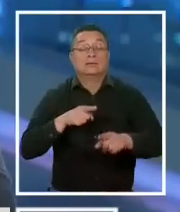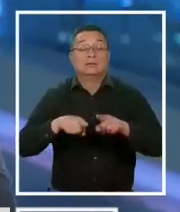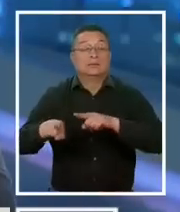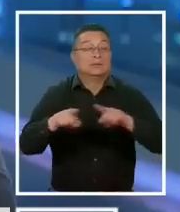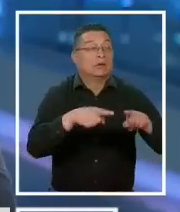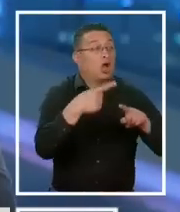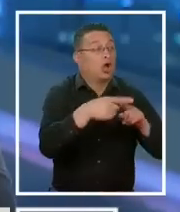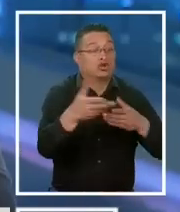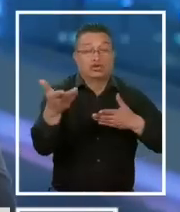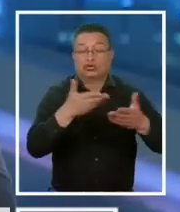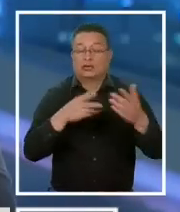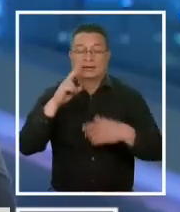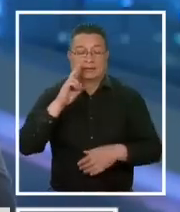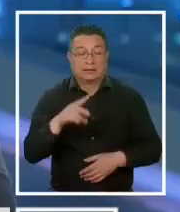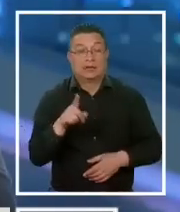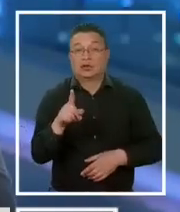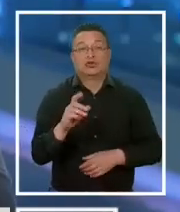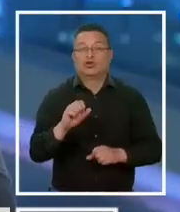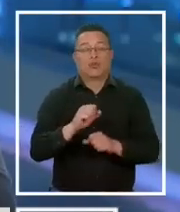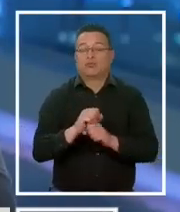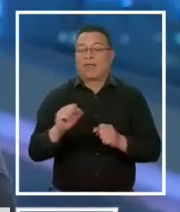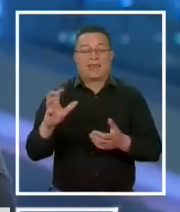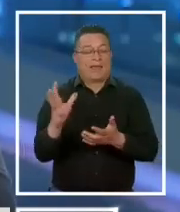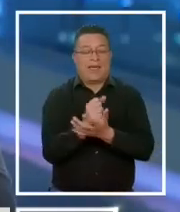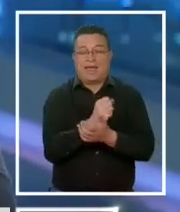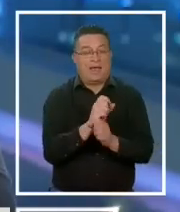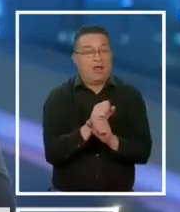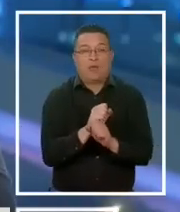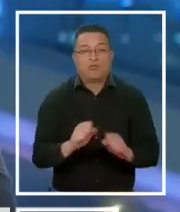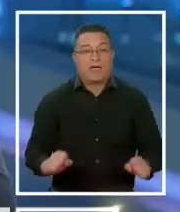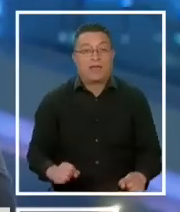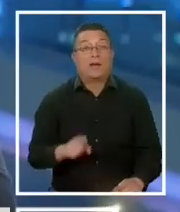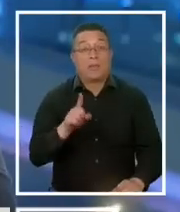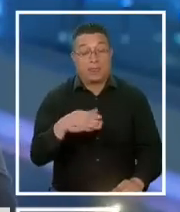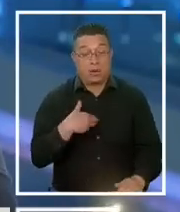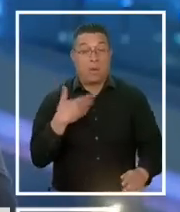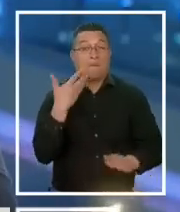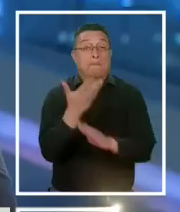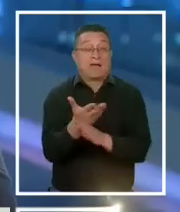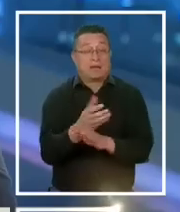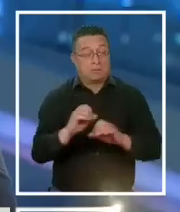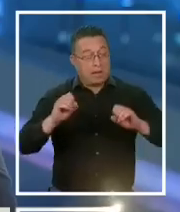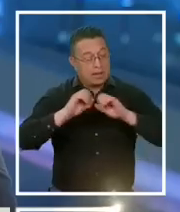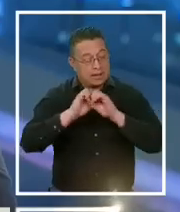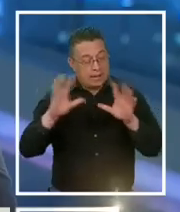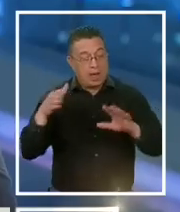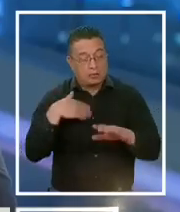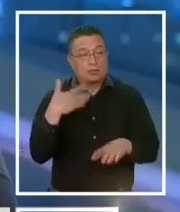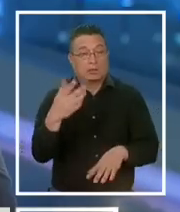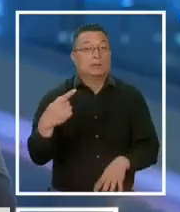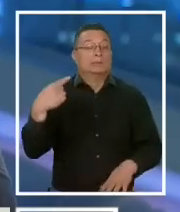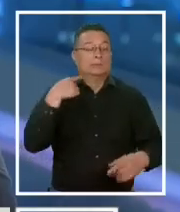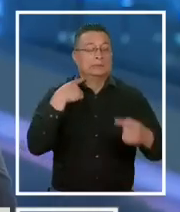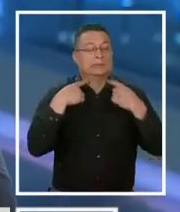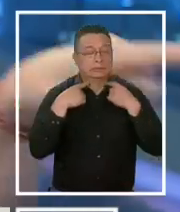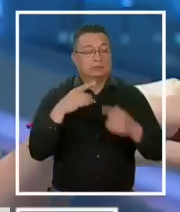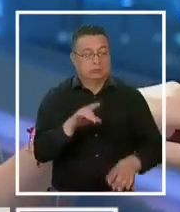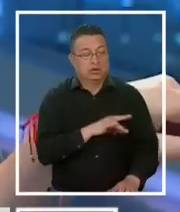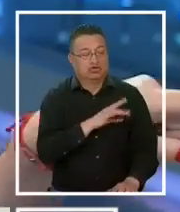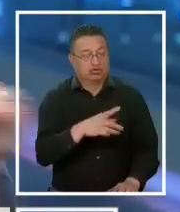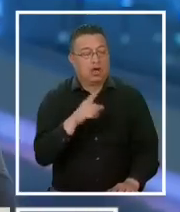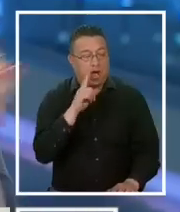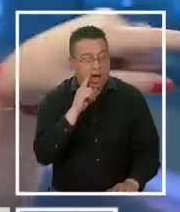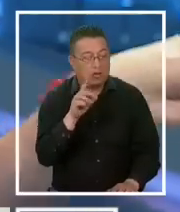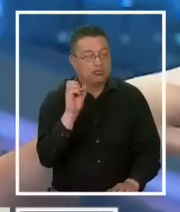con los demás bueno eso no ha logrado entenderse y por eso es que yo pedí algo muy concreto a propósito de esta tragedia que vive el país y que